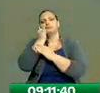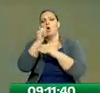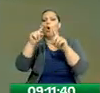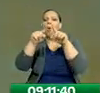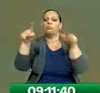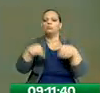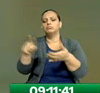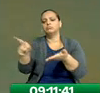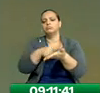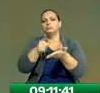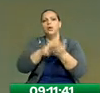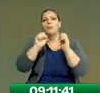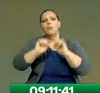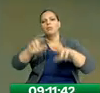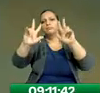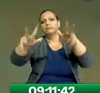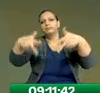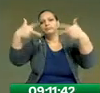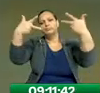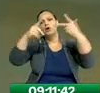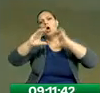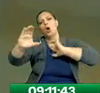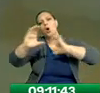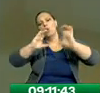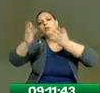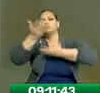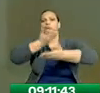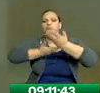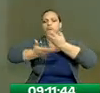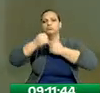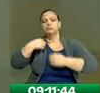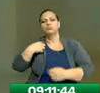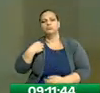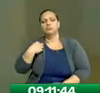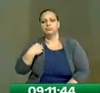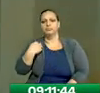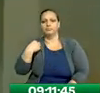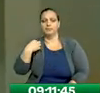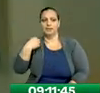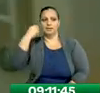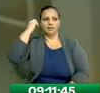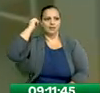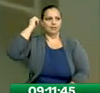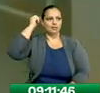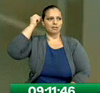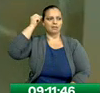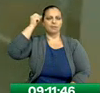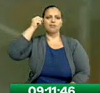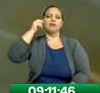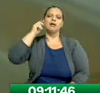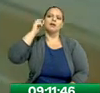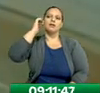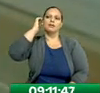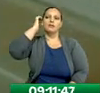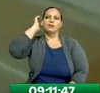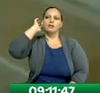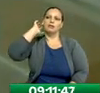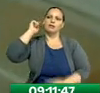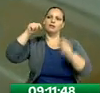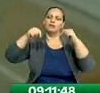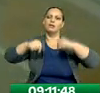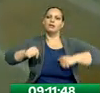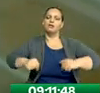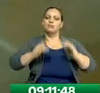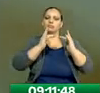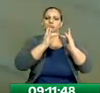8.000 metros cuadrados de obra. Ustedes pueden ver cómo ya está perfectamente lista para recibir a los